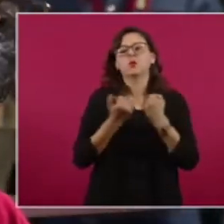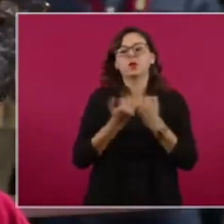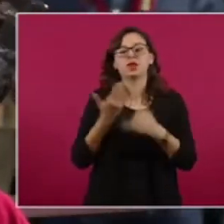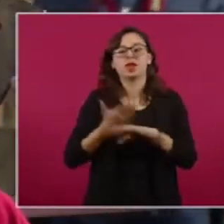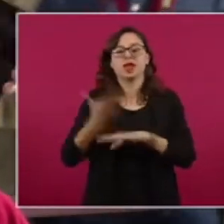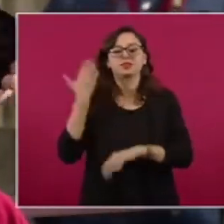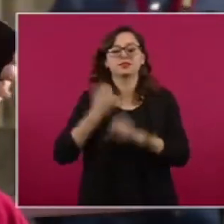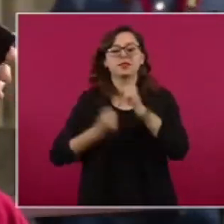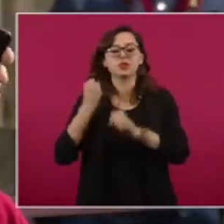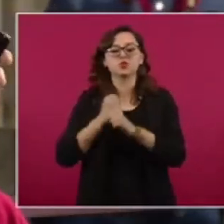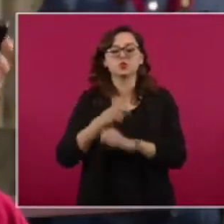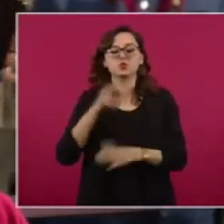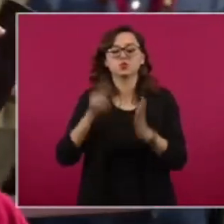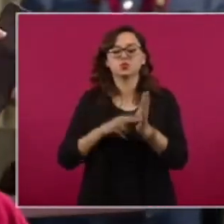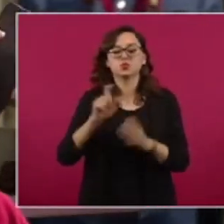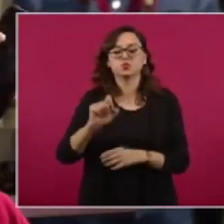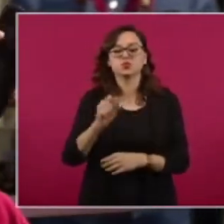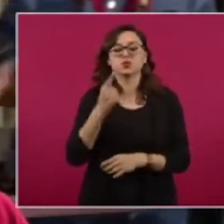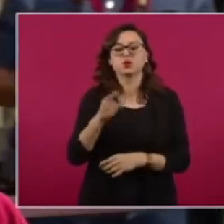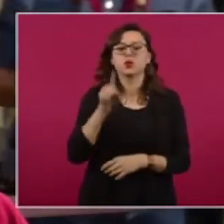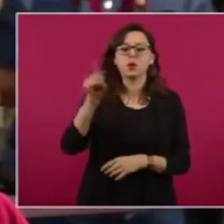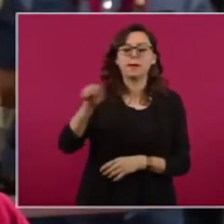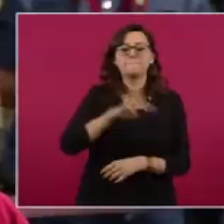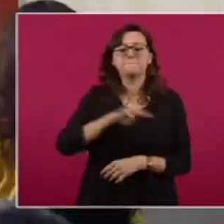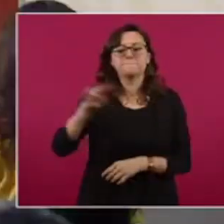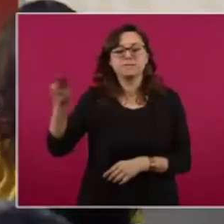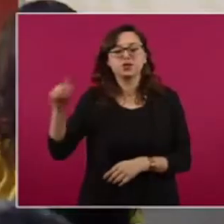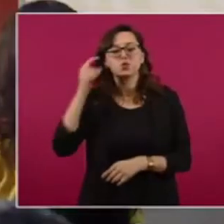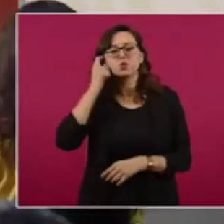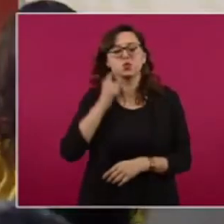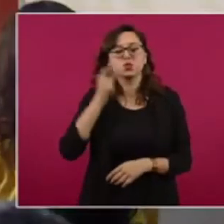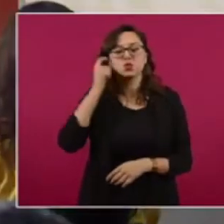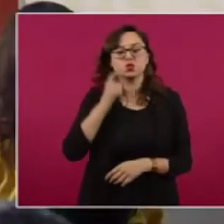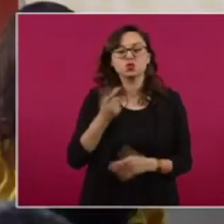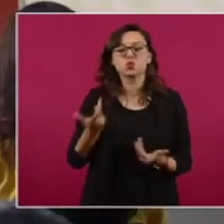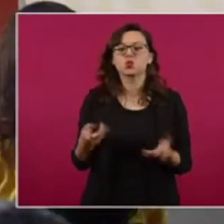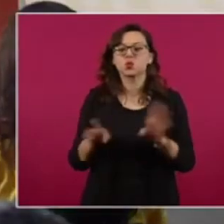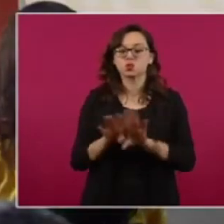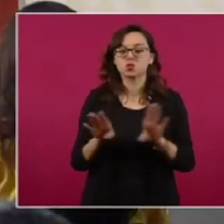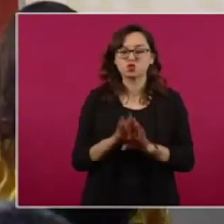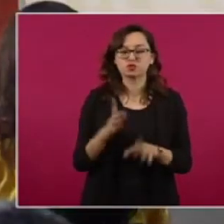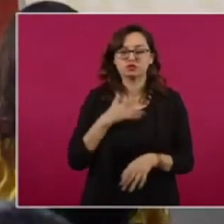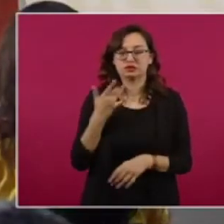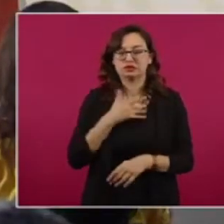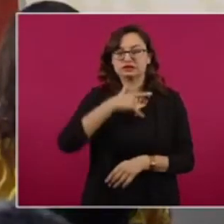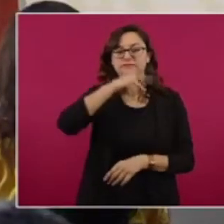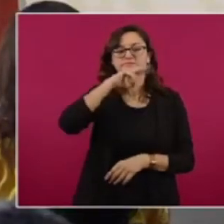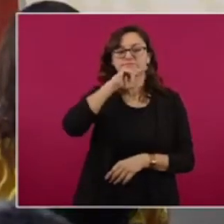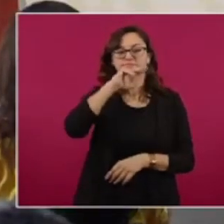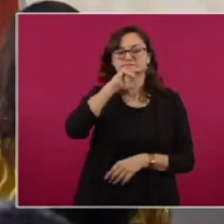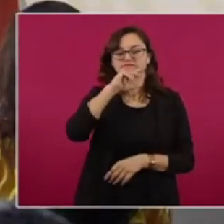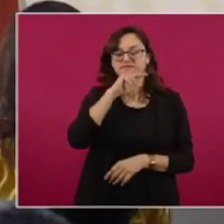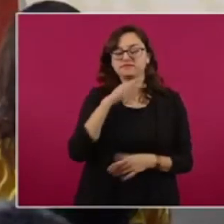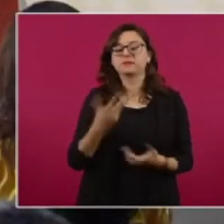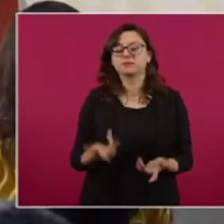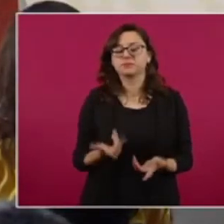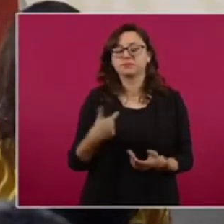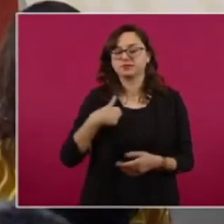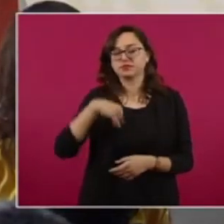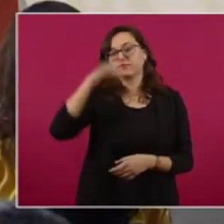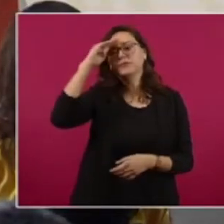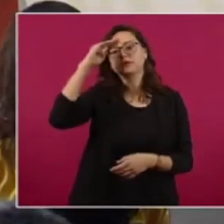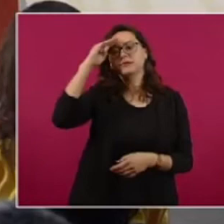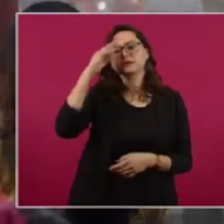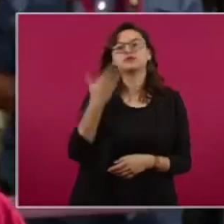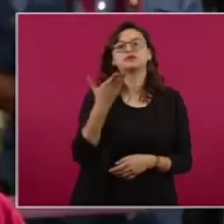el 2021 en Michoacán y Guerrero. Esto ha generado una gran preocupación, y en este caso, presidente, pues yo le preguntaría